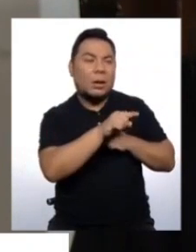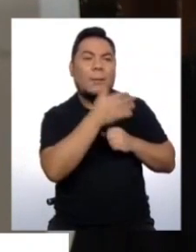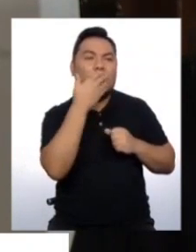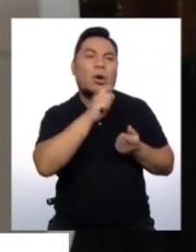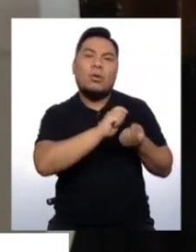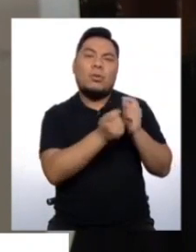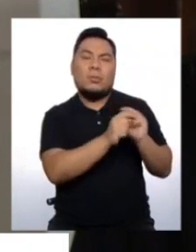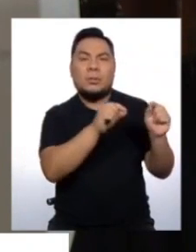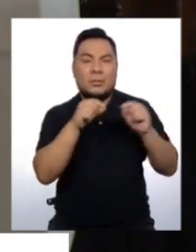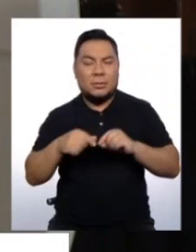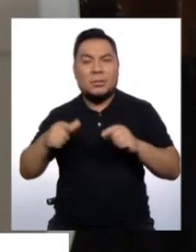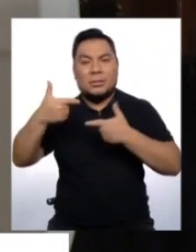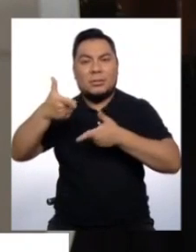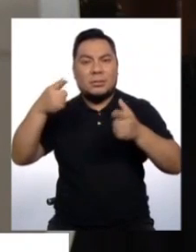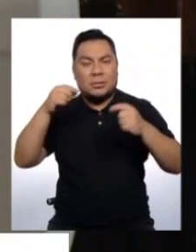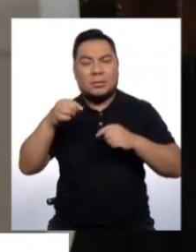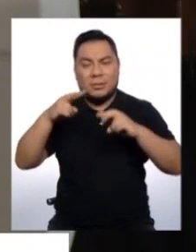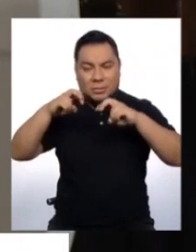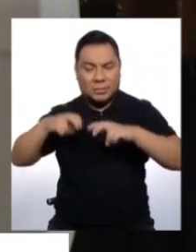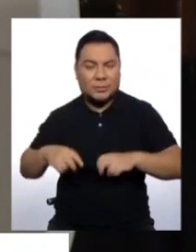continuar los tratamientos.